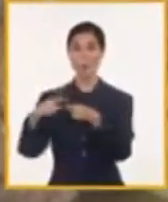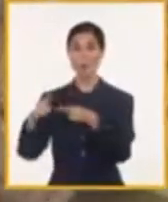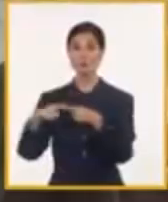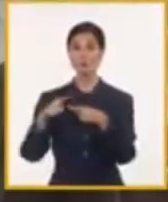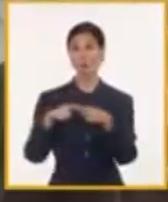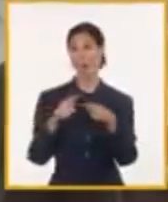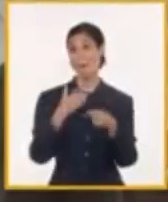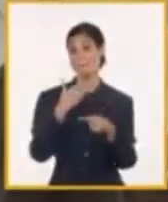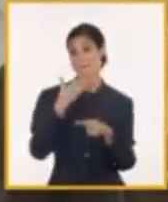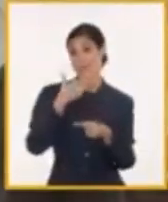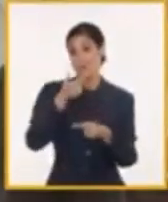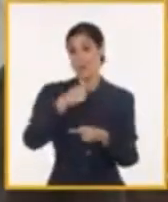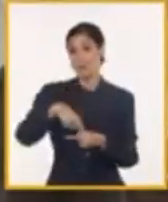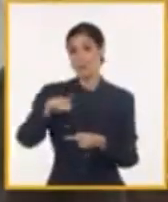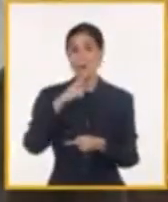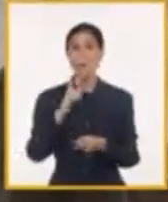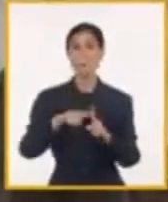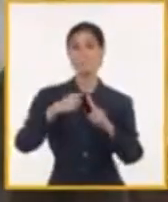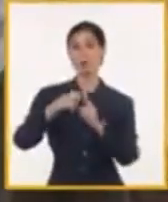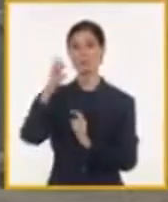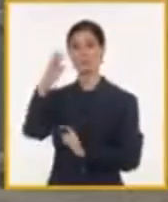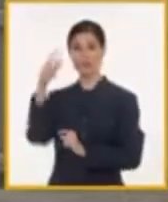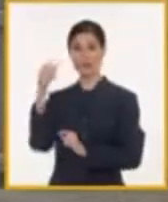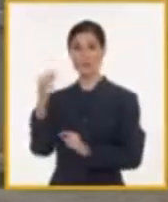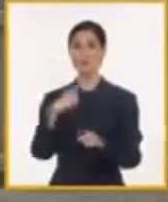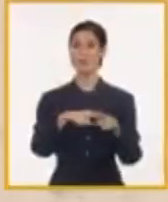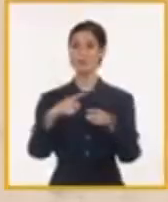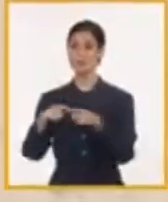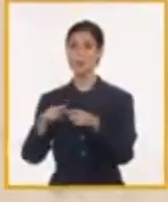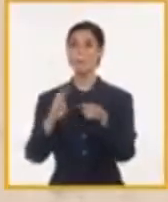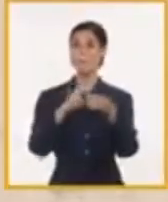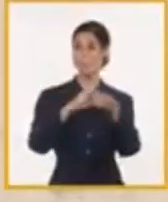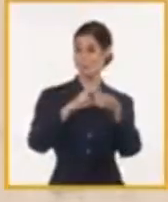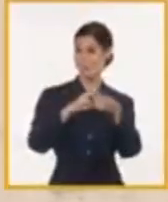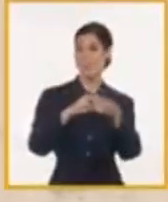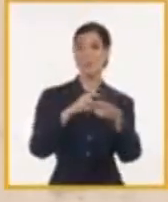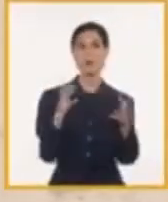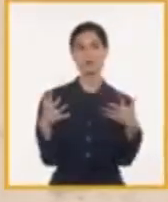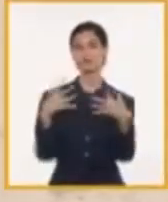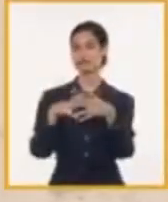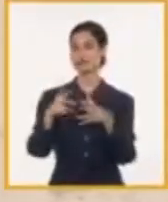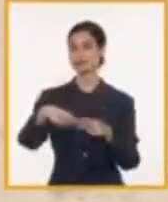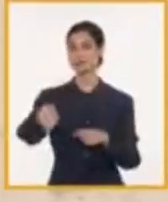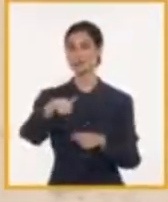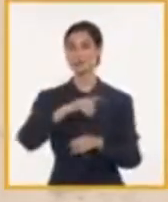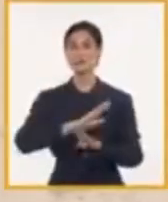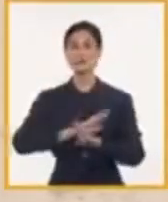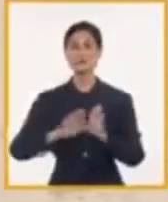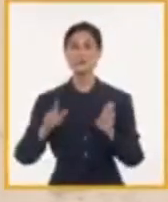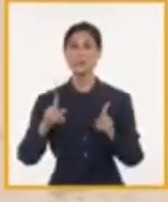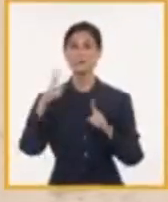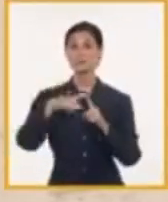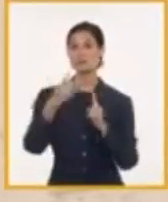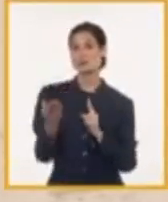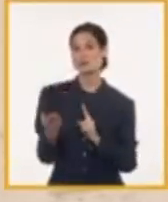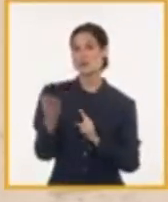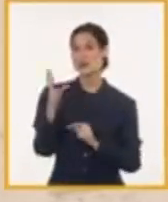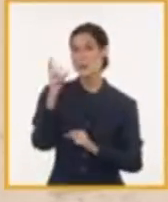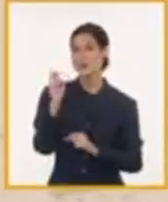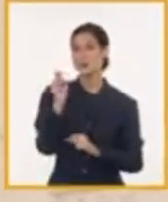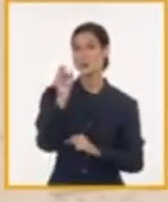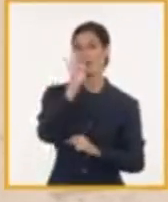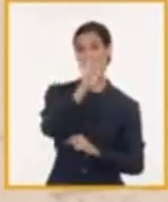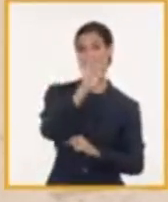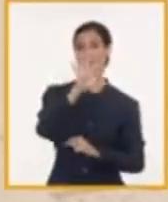alianzas con actores económicos estatales y no estatales. Este año hemos logrado procesar 850 toneladas con destino